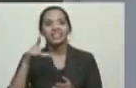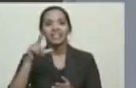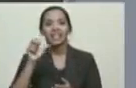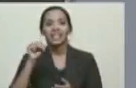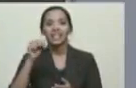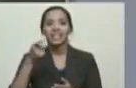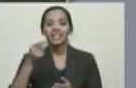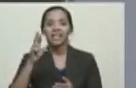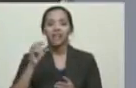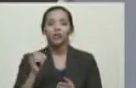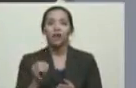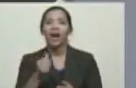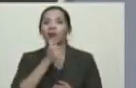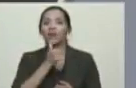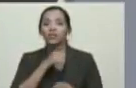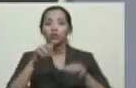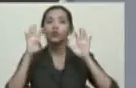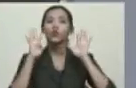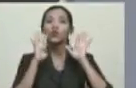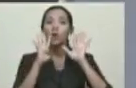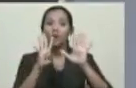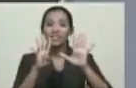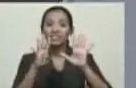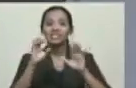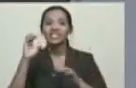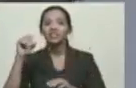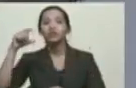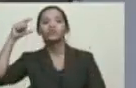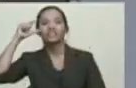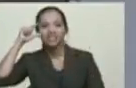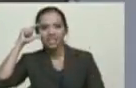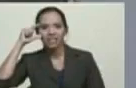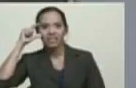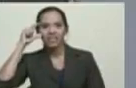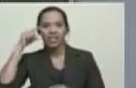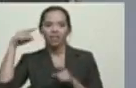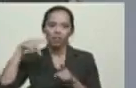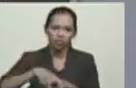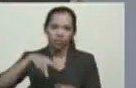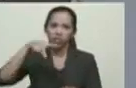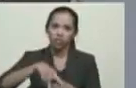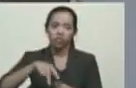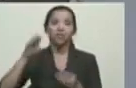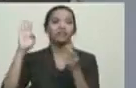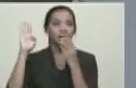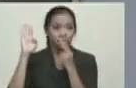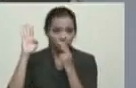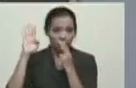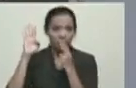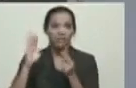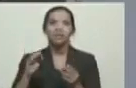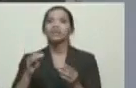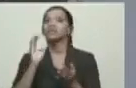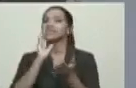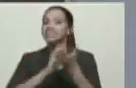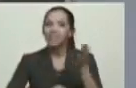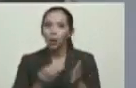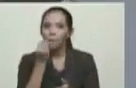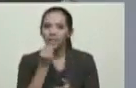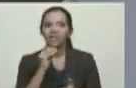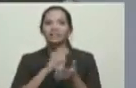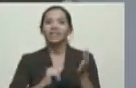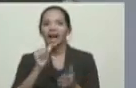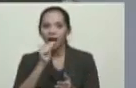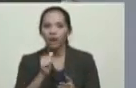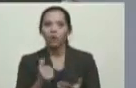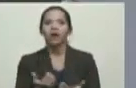Leningrado aguantó 900 días... el asedio de los nazis, sin comida, sin agua, y la Unión Soviética